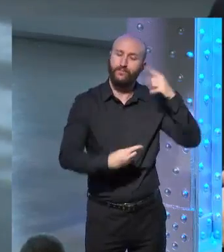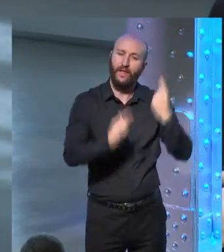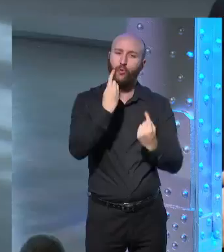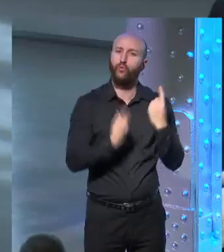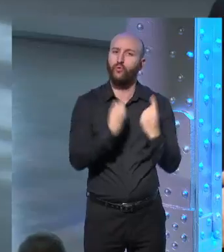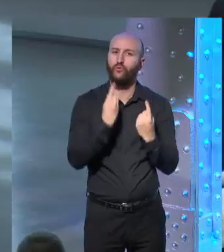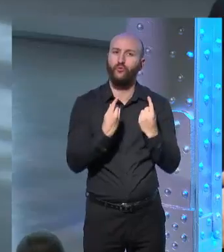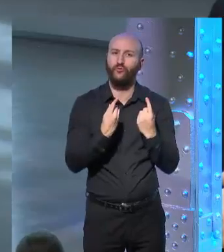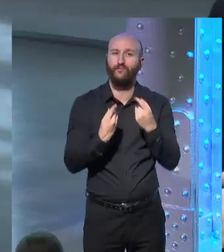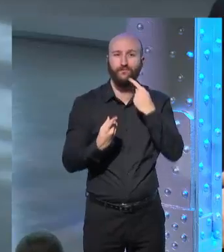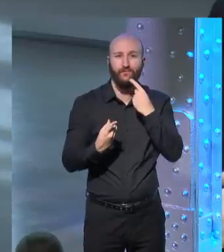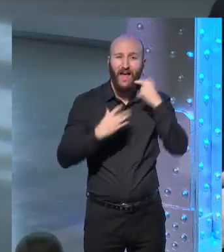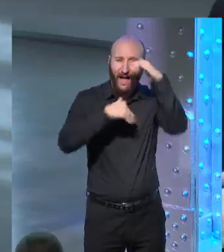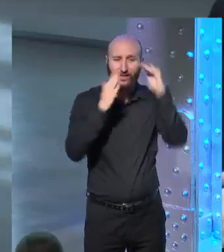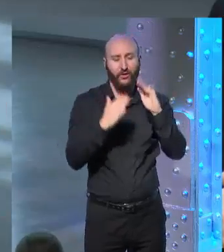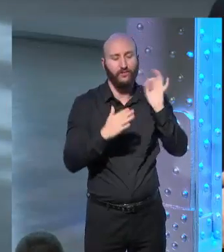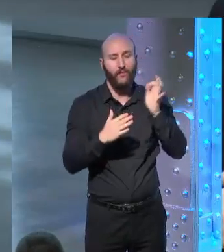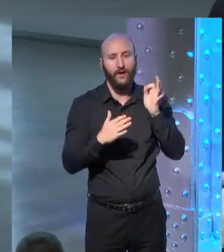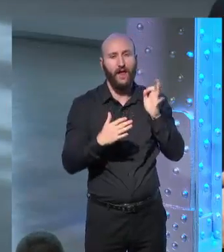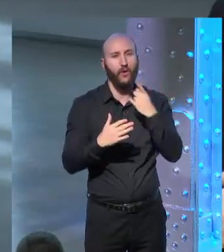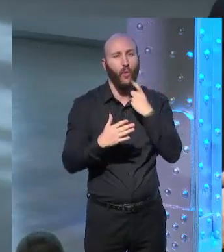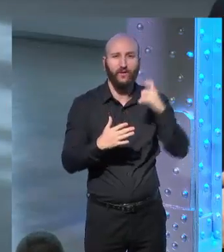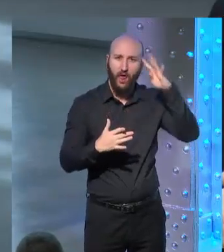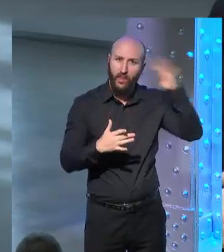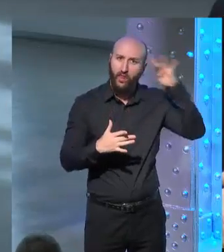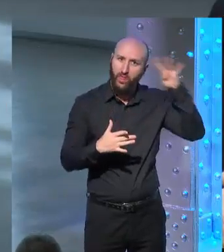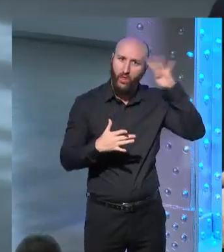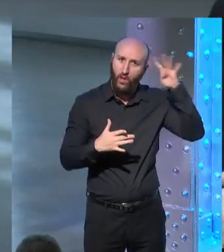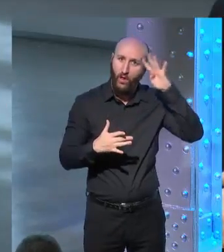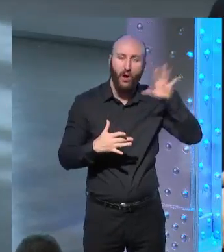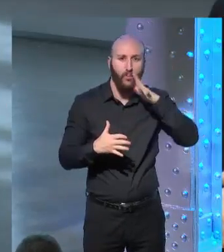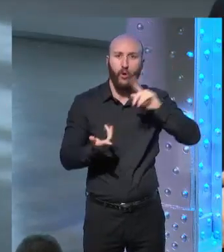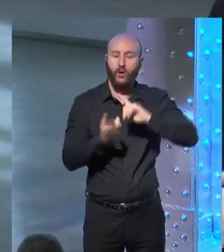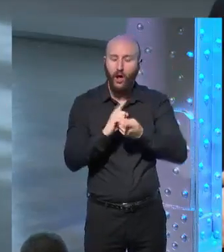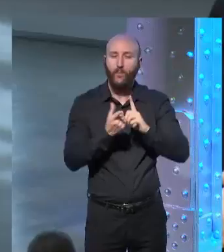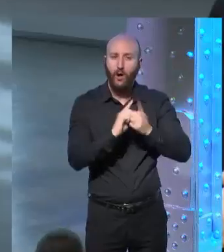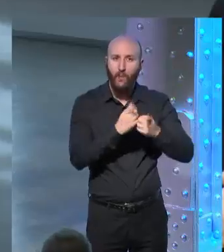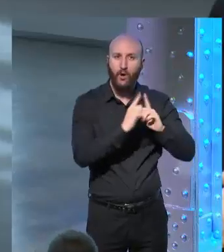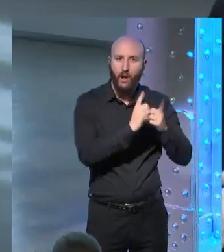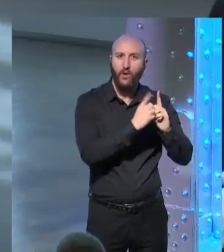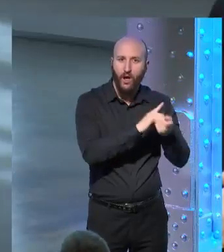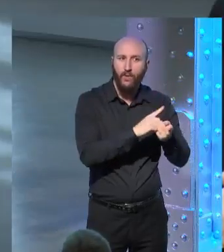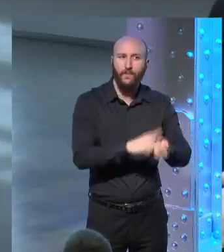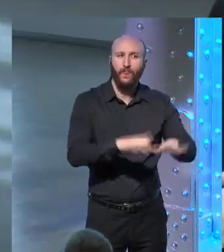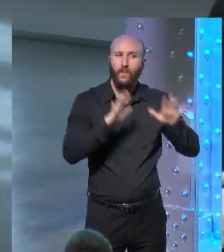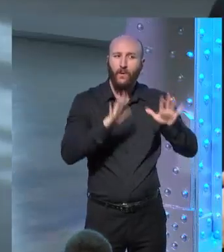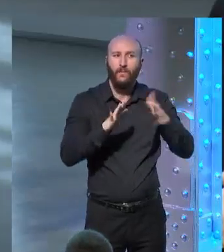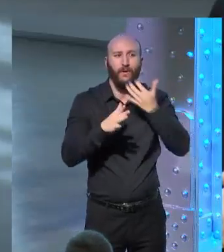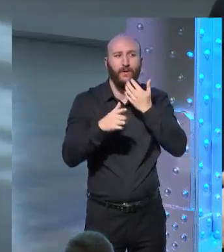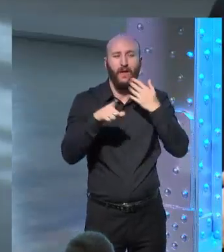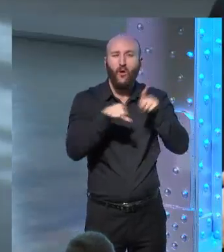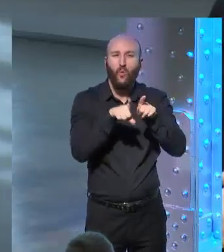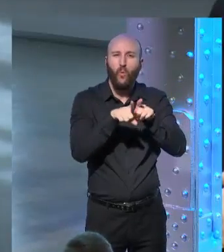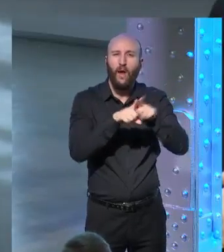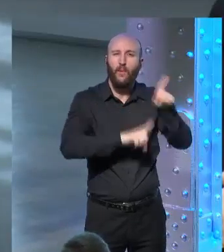dificultades atencionales porque estamos siempre cambiando. Pero no seas... El trastorno por déficit de